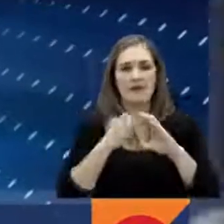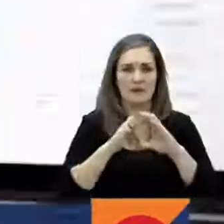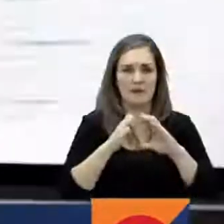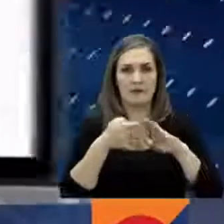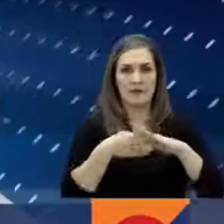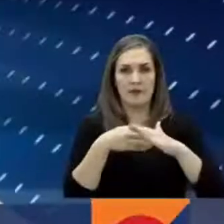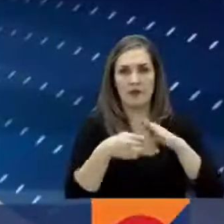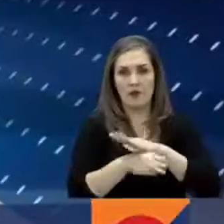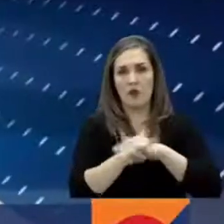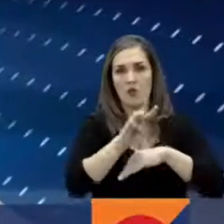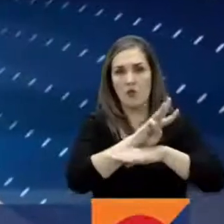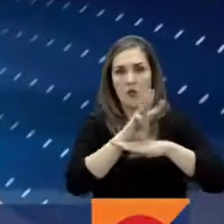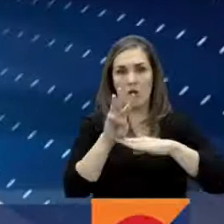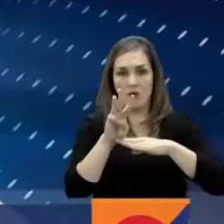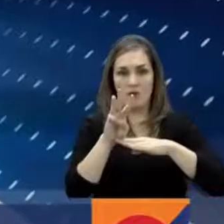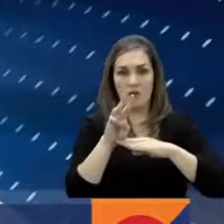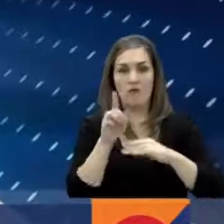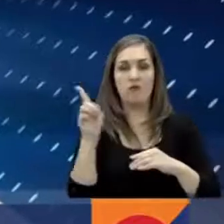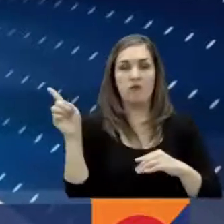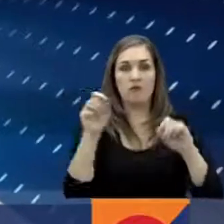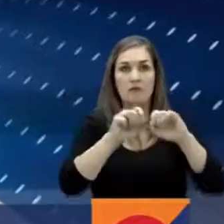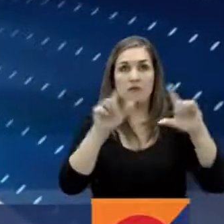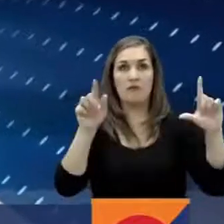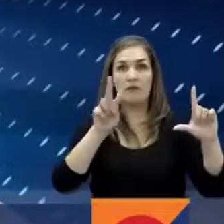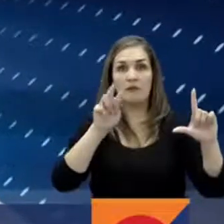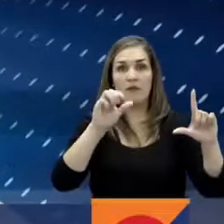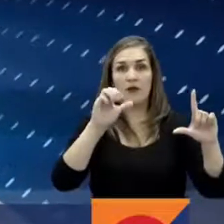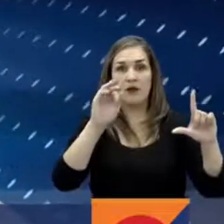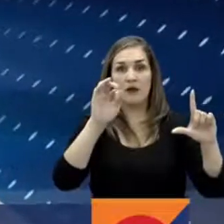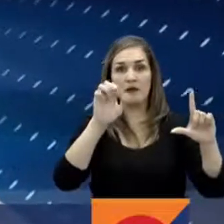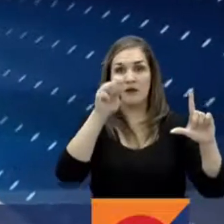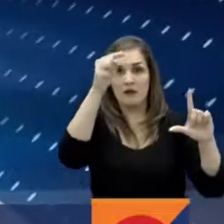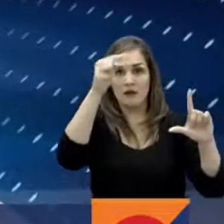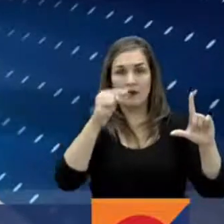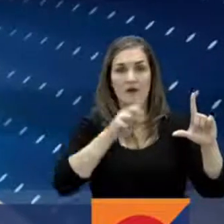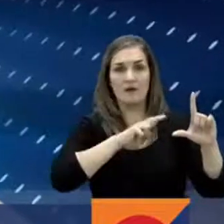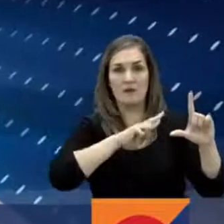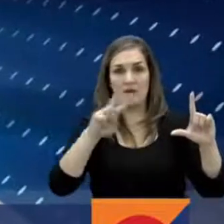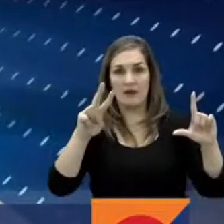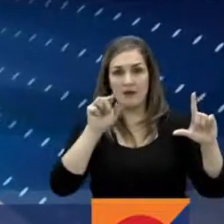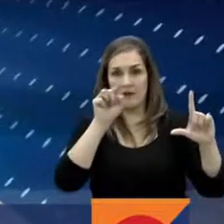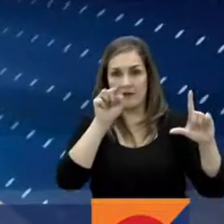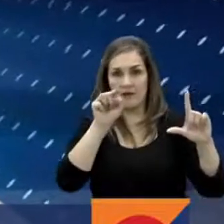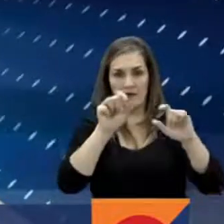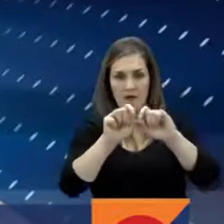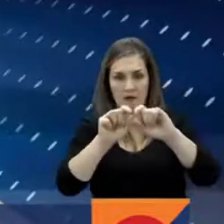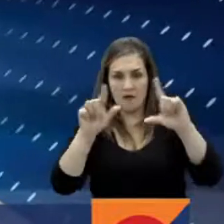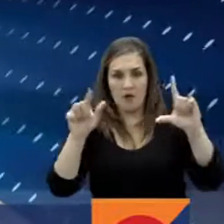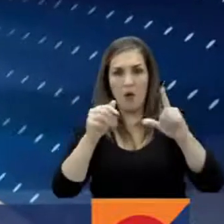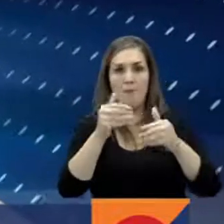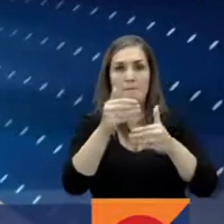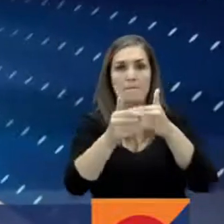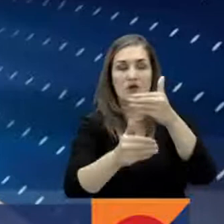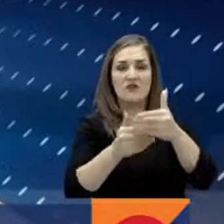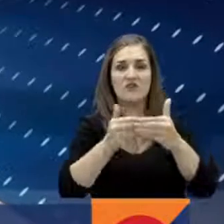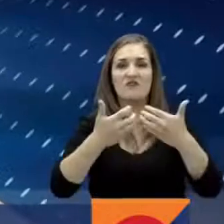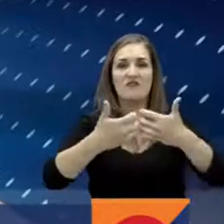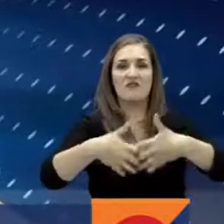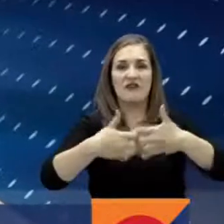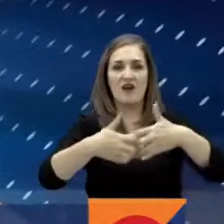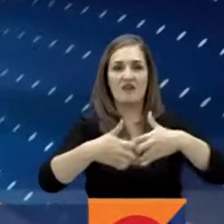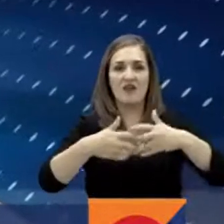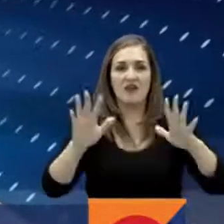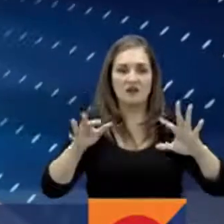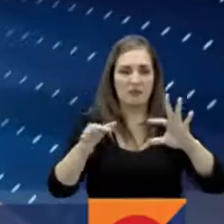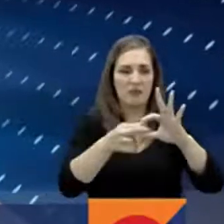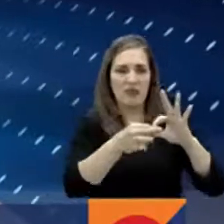agenciapublicadeempleo.sena.edu.co. Allí debe dar clic sobre la sección vacantes. Luego escoge el departamento Valle del Cauca. Selecciona el ítem procesamiento, fabricación y ensamble y